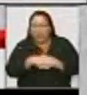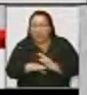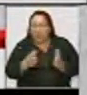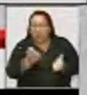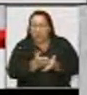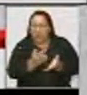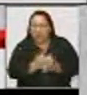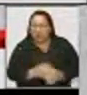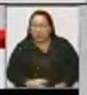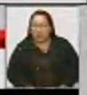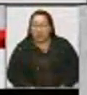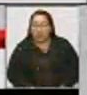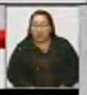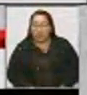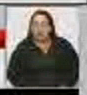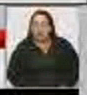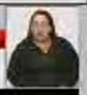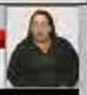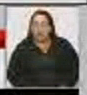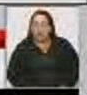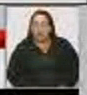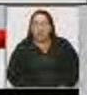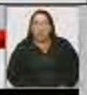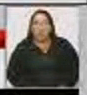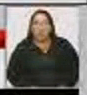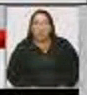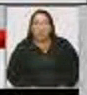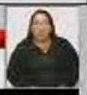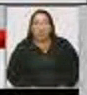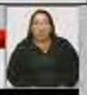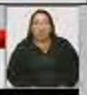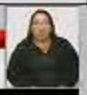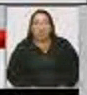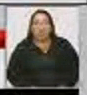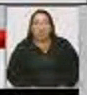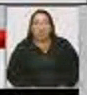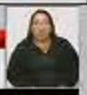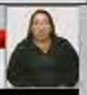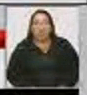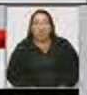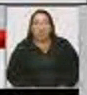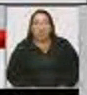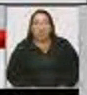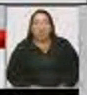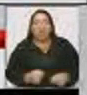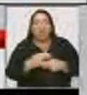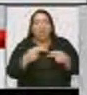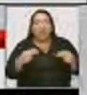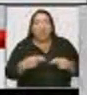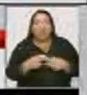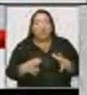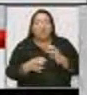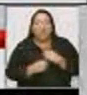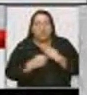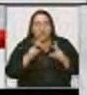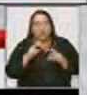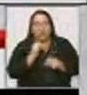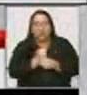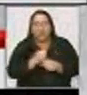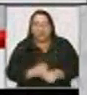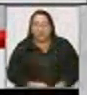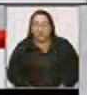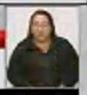no solamente dentro de las escuelas, sino también en los hogares y del cual los maestros y maestras tomen conocimiento de los casos.